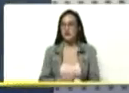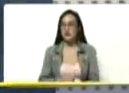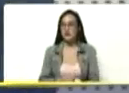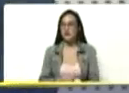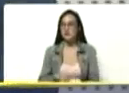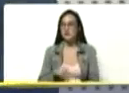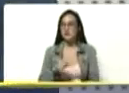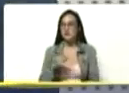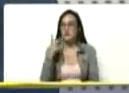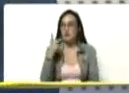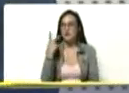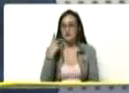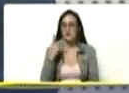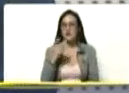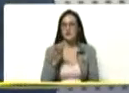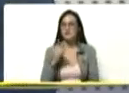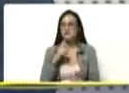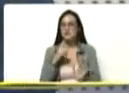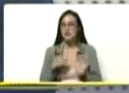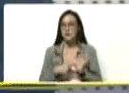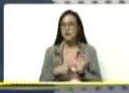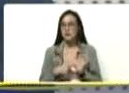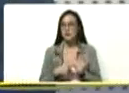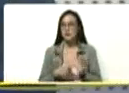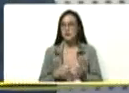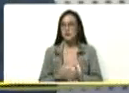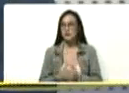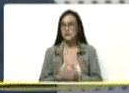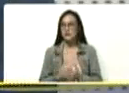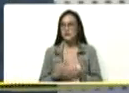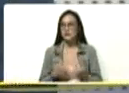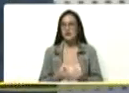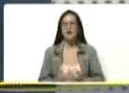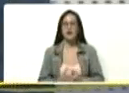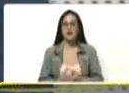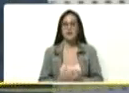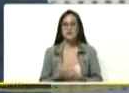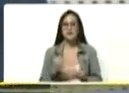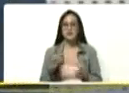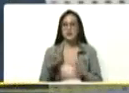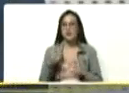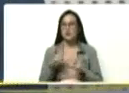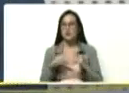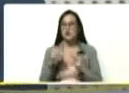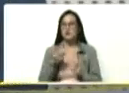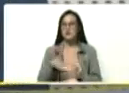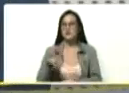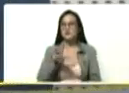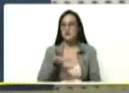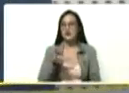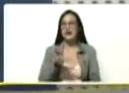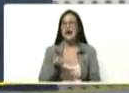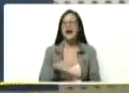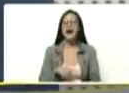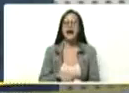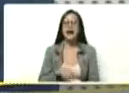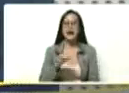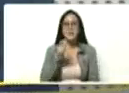políticos se cumplen efectivamente. Es una forma de construir poder popular.